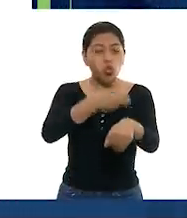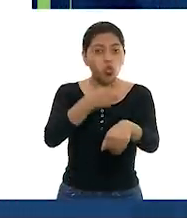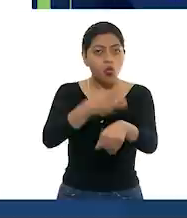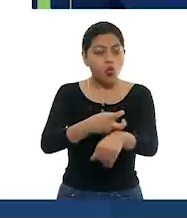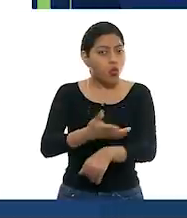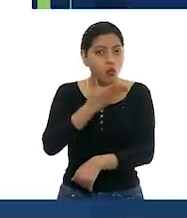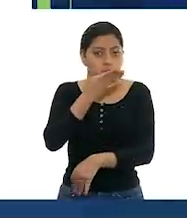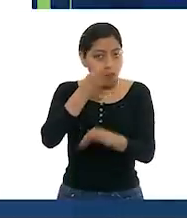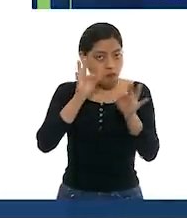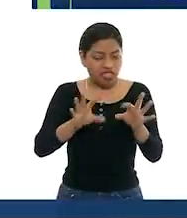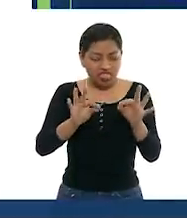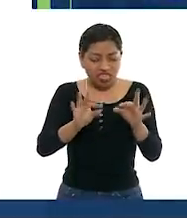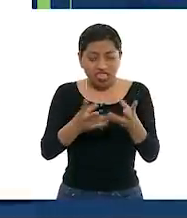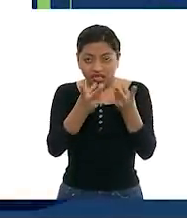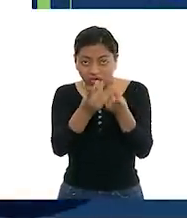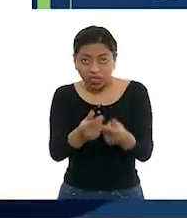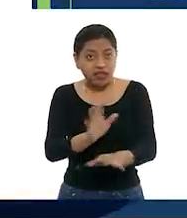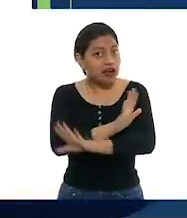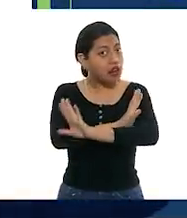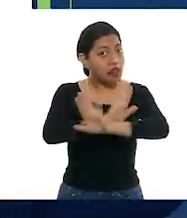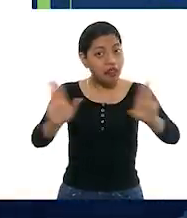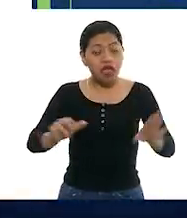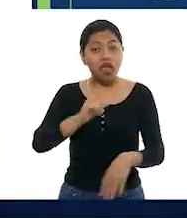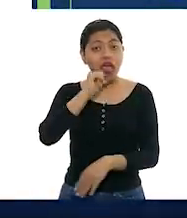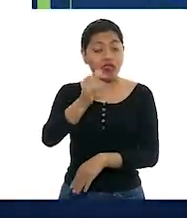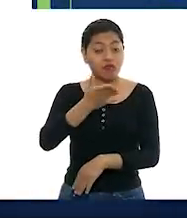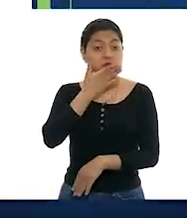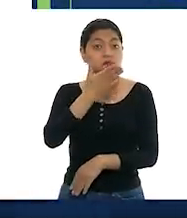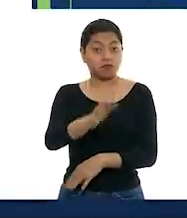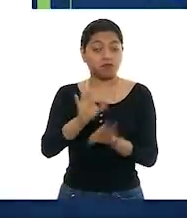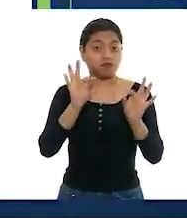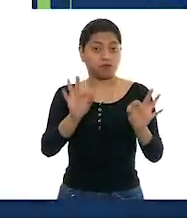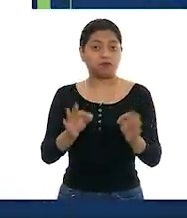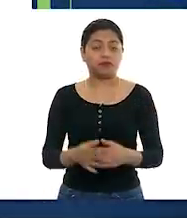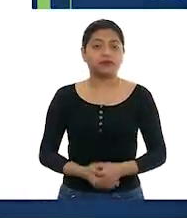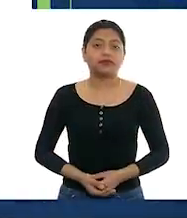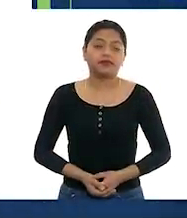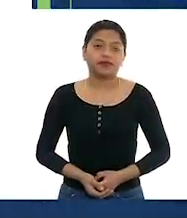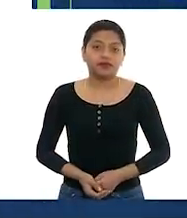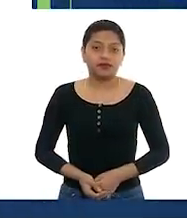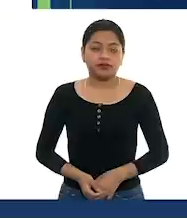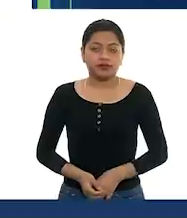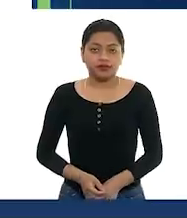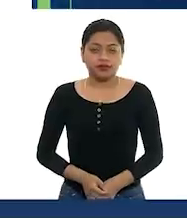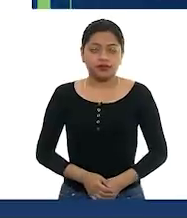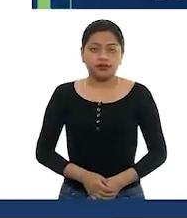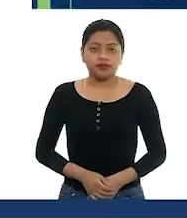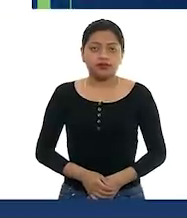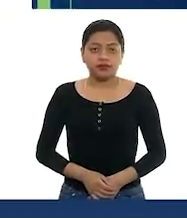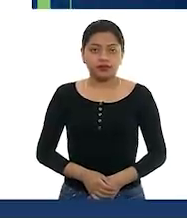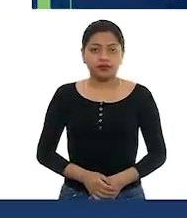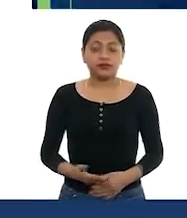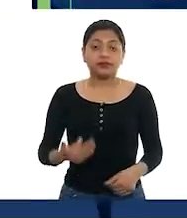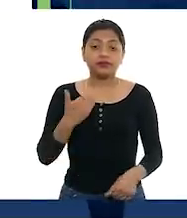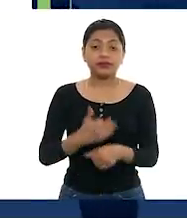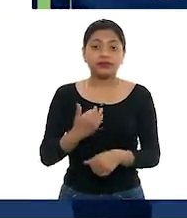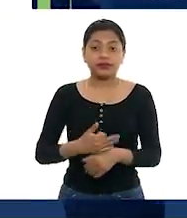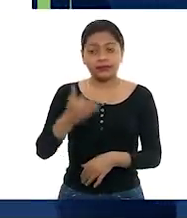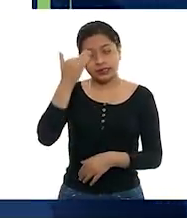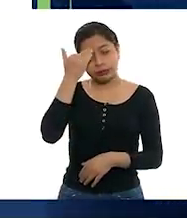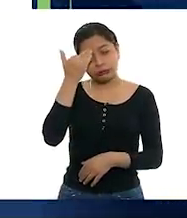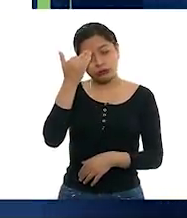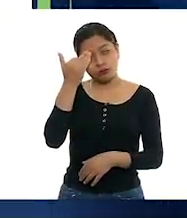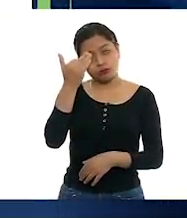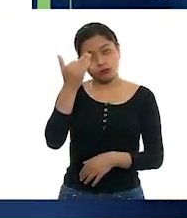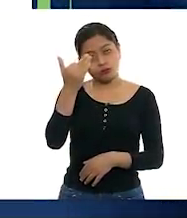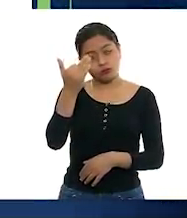principio. No ha cambiado mucho de cómo estaba al principio. Y ahora vamos a